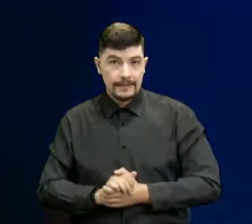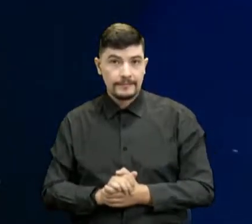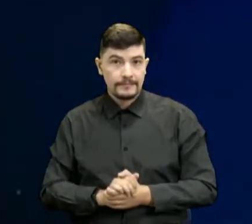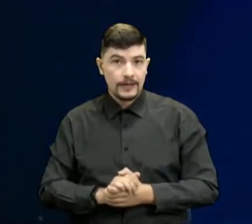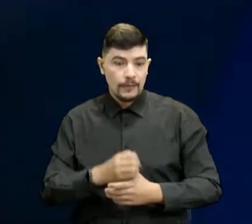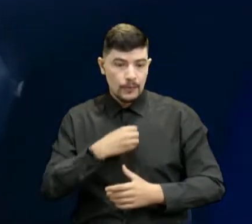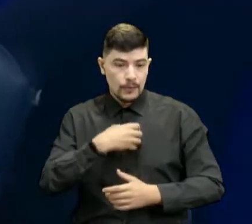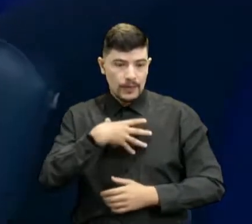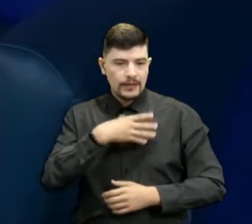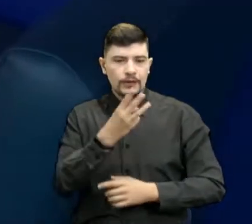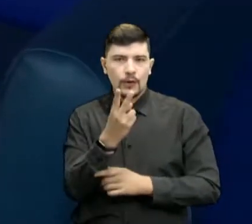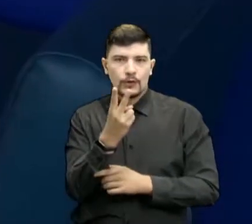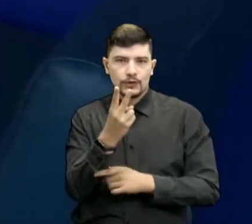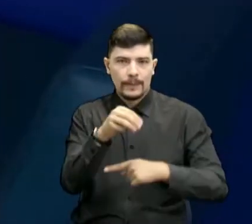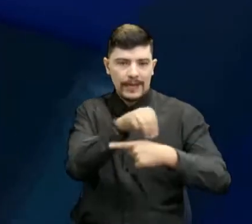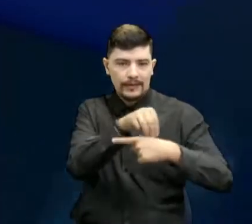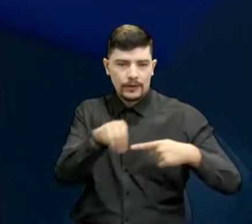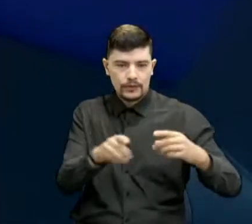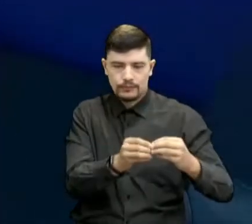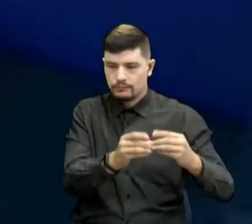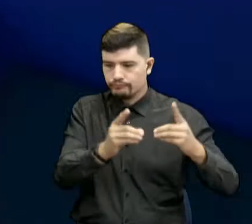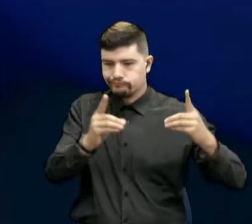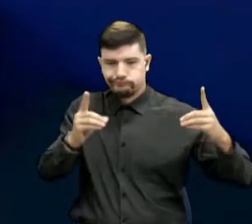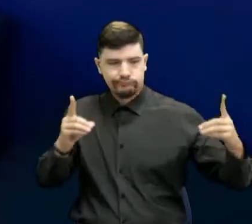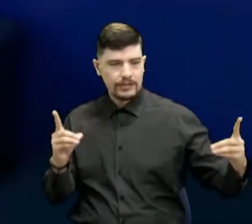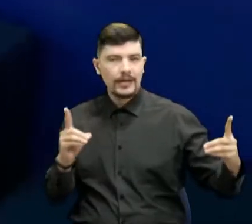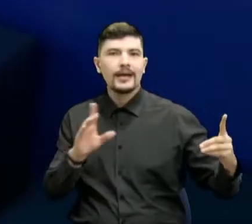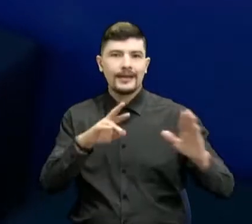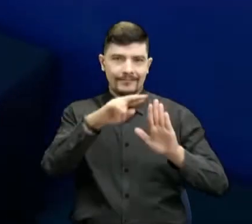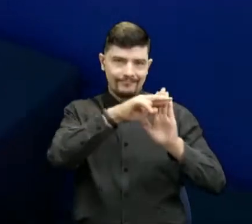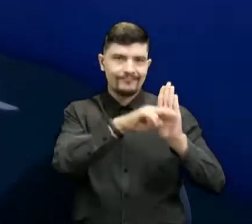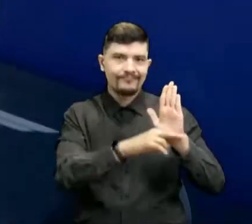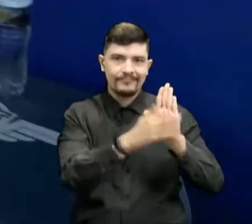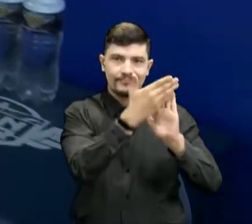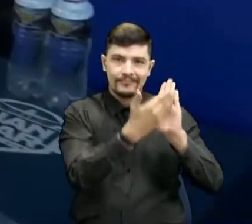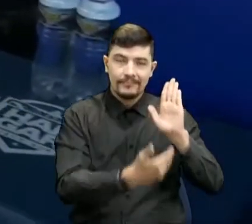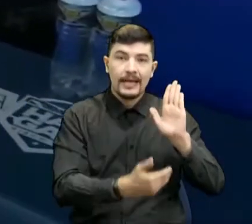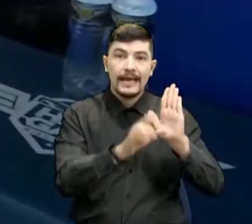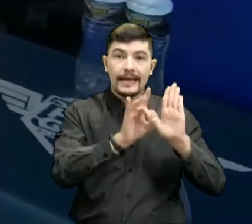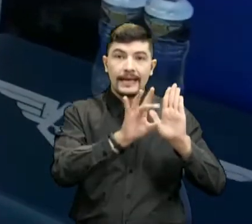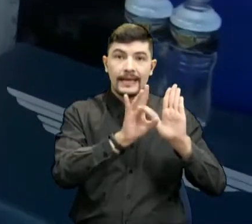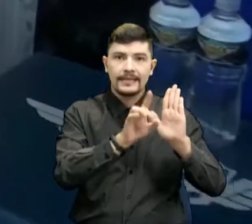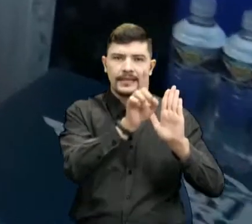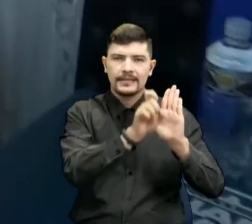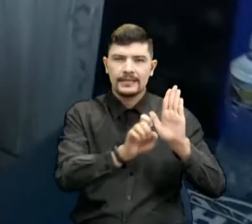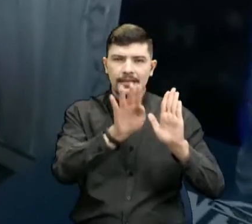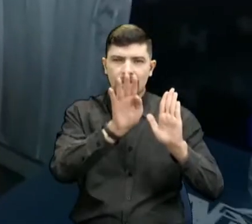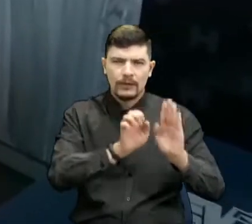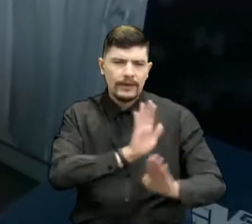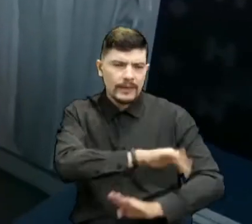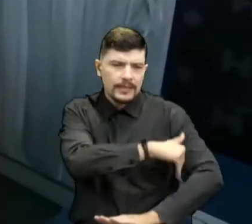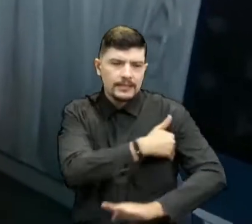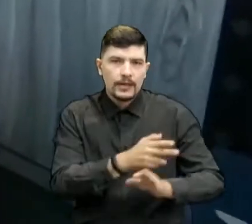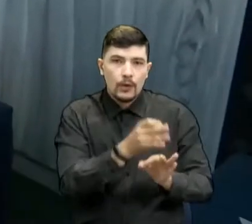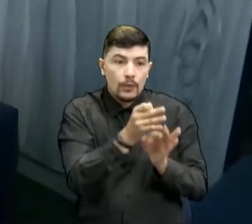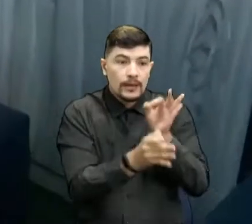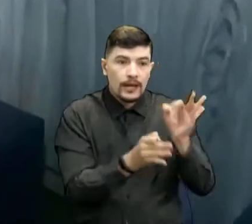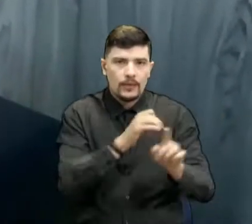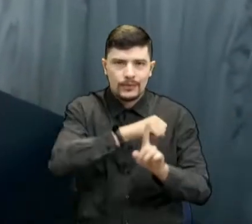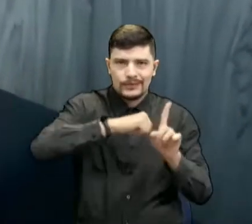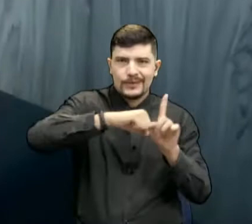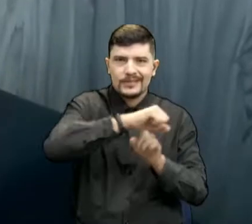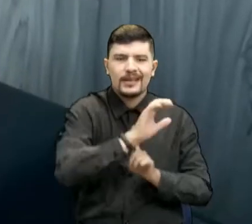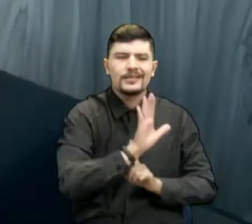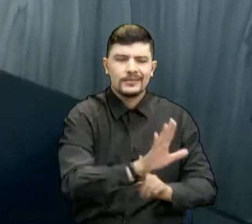de distancia, que puedan mantener todas las medidas que la resolución 1569 del Ministerio de Protección Social ha determinado para